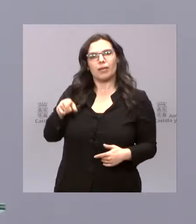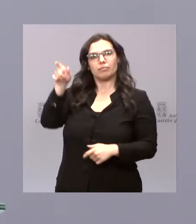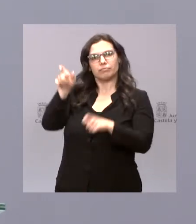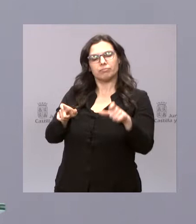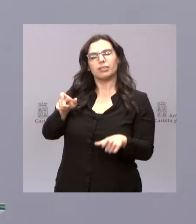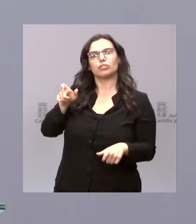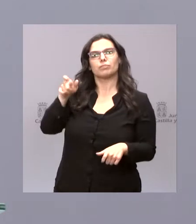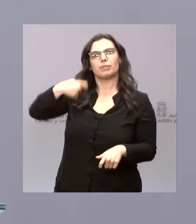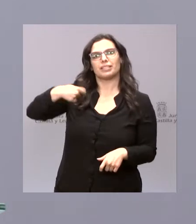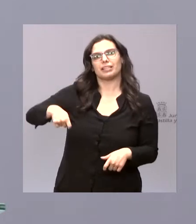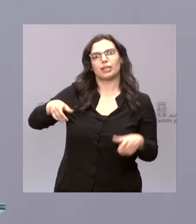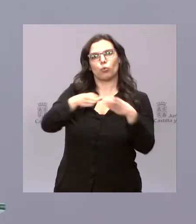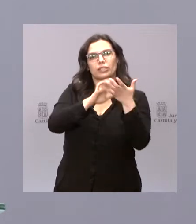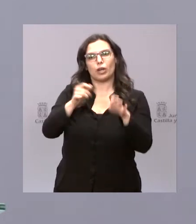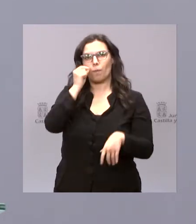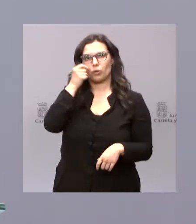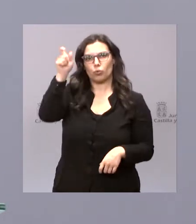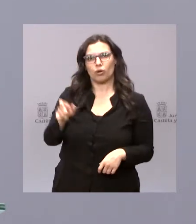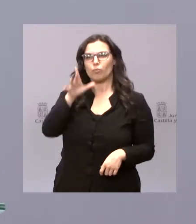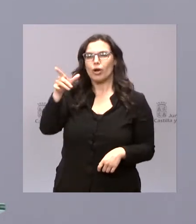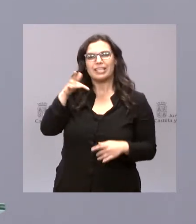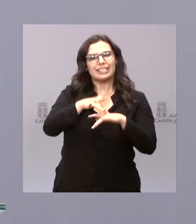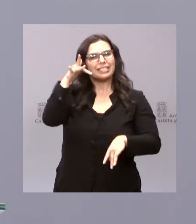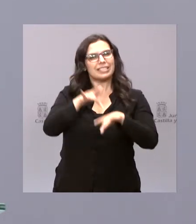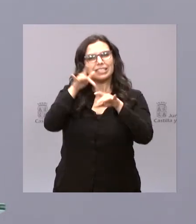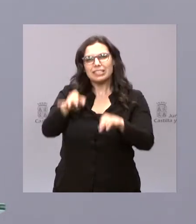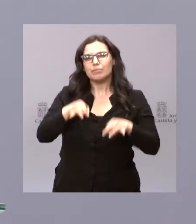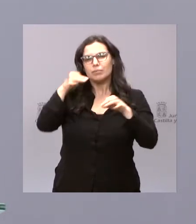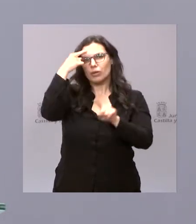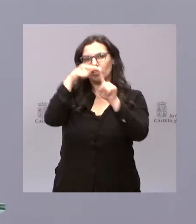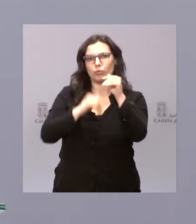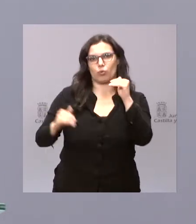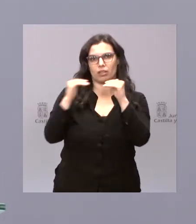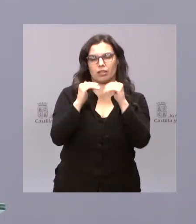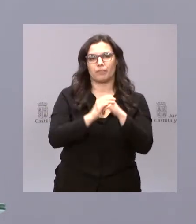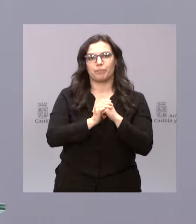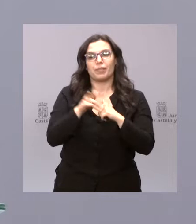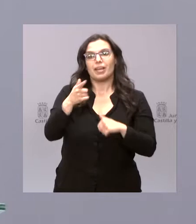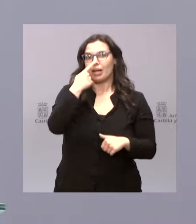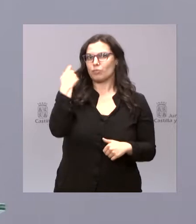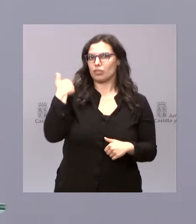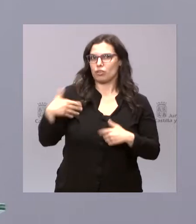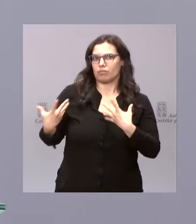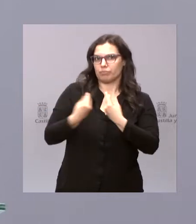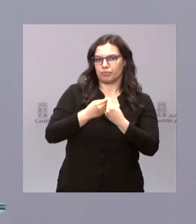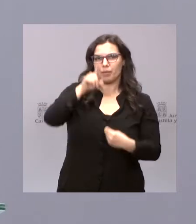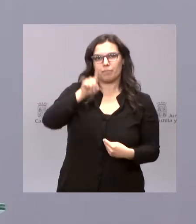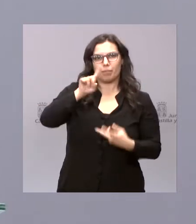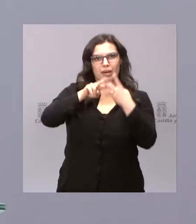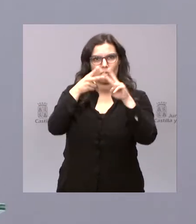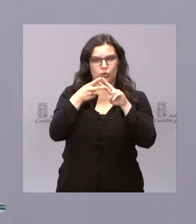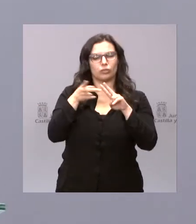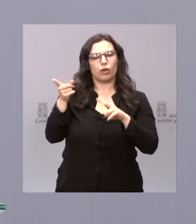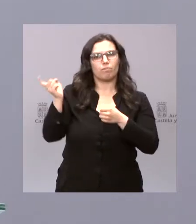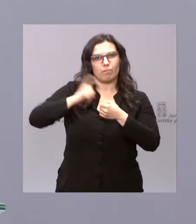Alfonso Fernández Mañueco, por su sensibilidad hacia todo lo que tiene que ver con la igualdad. Ya nos acompañó el año pasado en el primer encuentro que tuvimos de